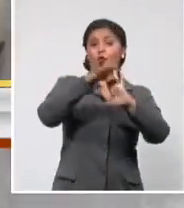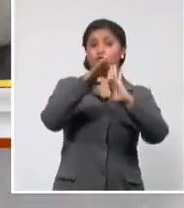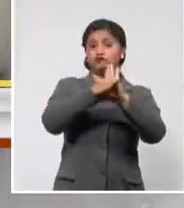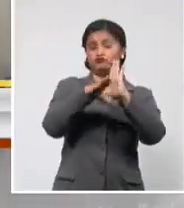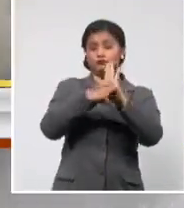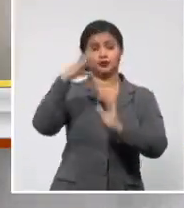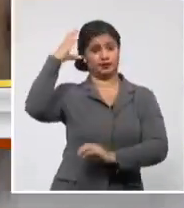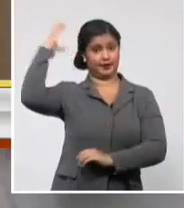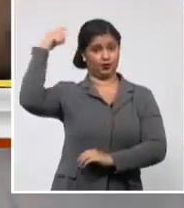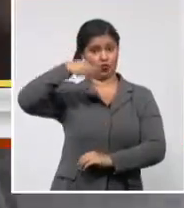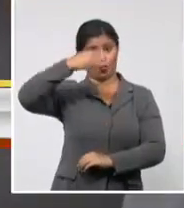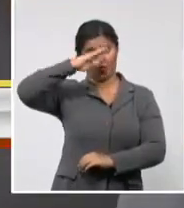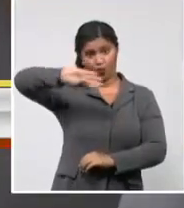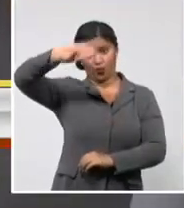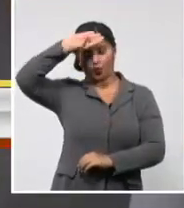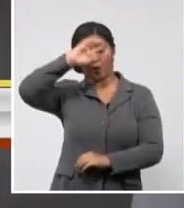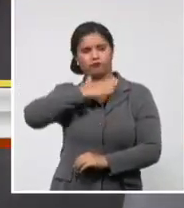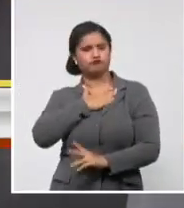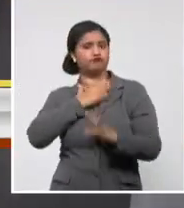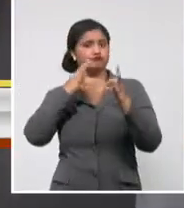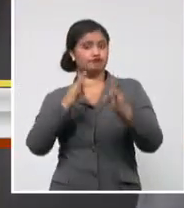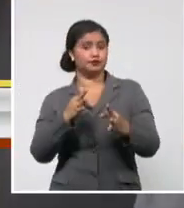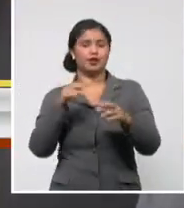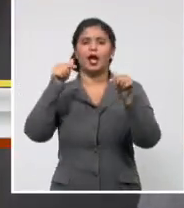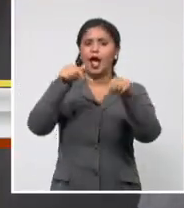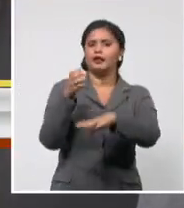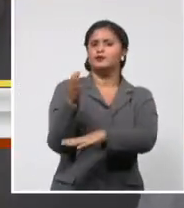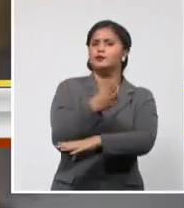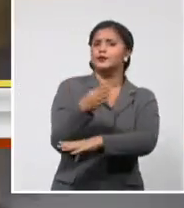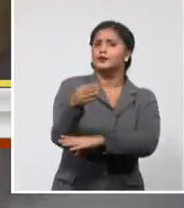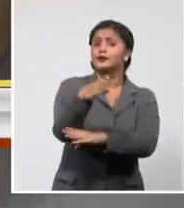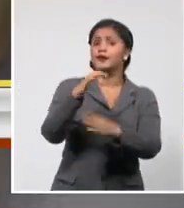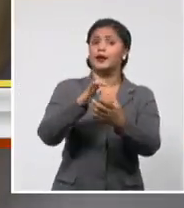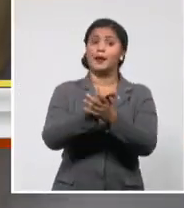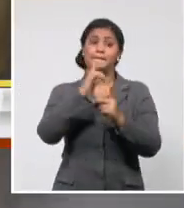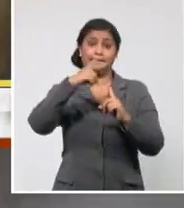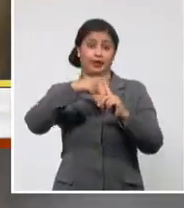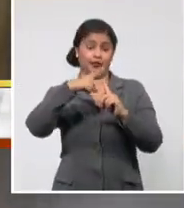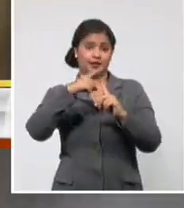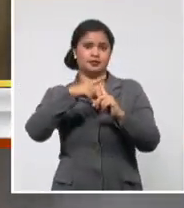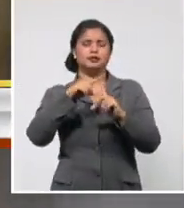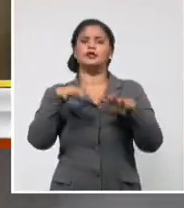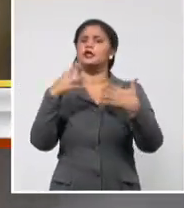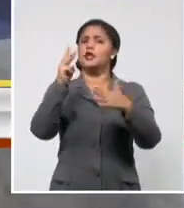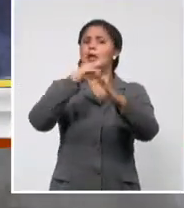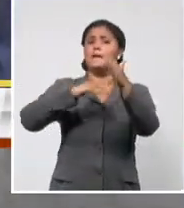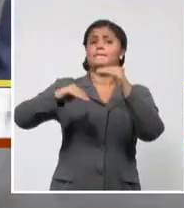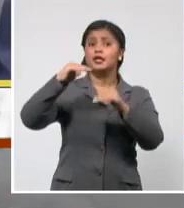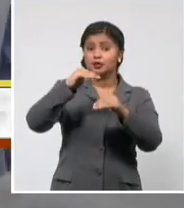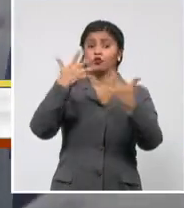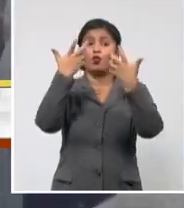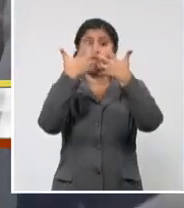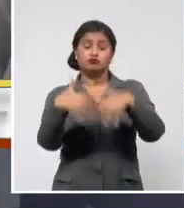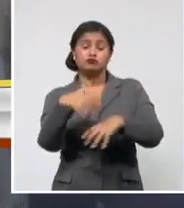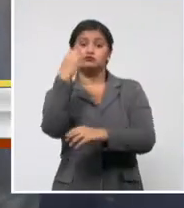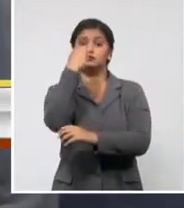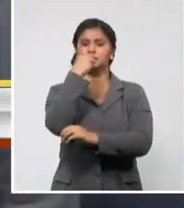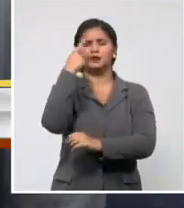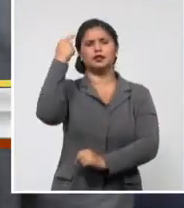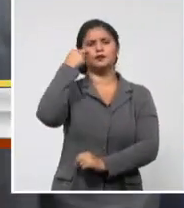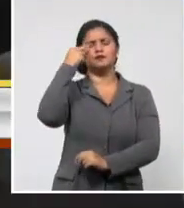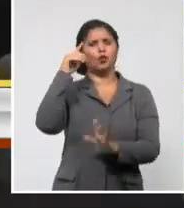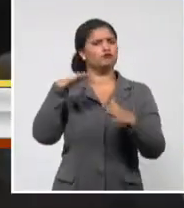En recorrido por entidades matanceras, el ministro de la Industria Alimentaria, Manuel Sobrino Martínez, destacó la necesidad del